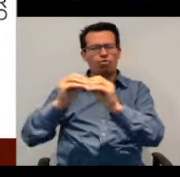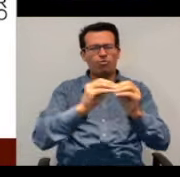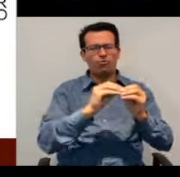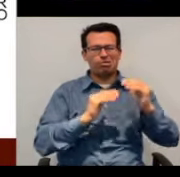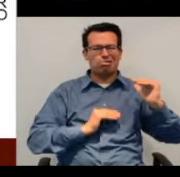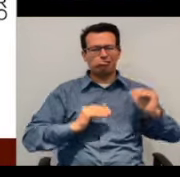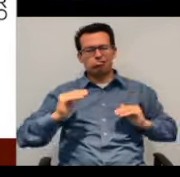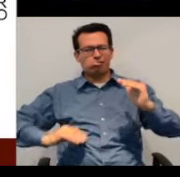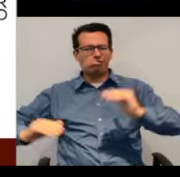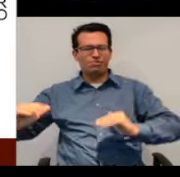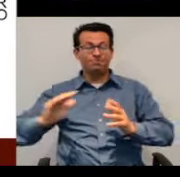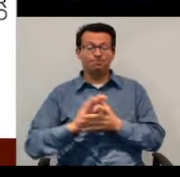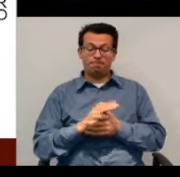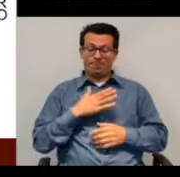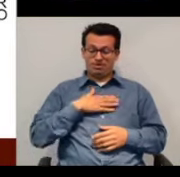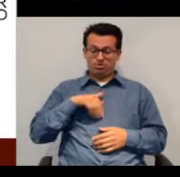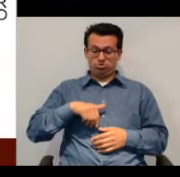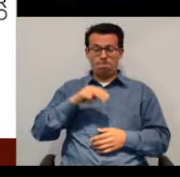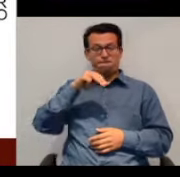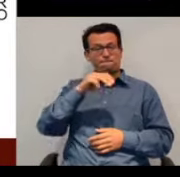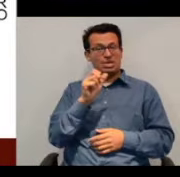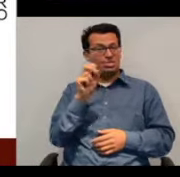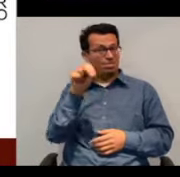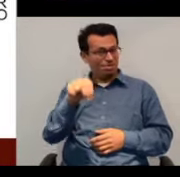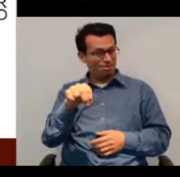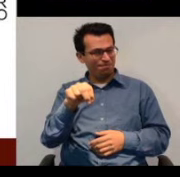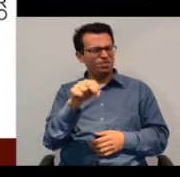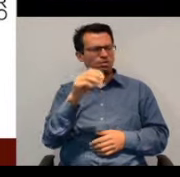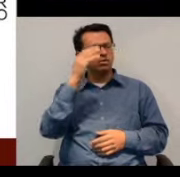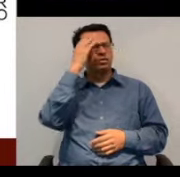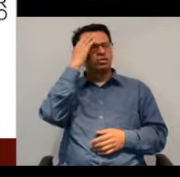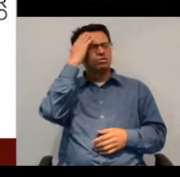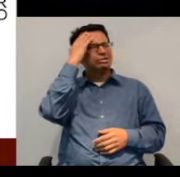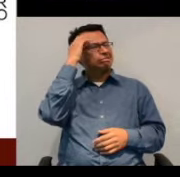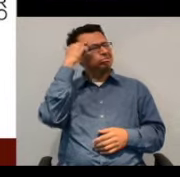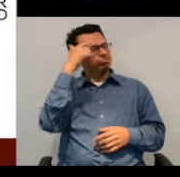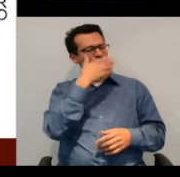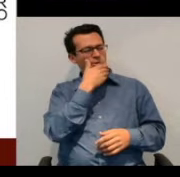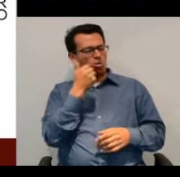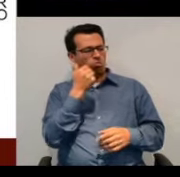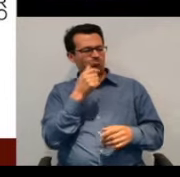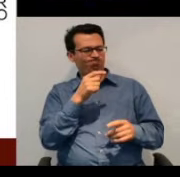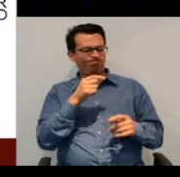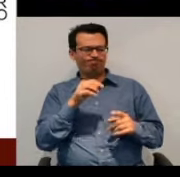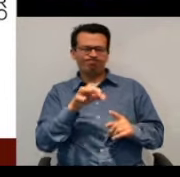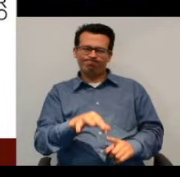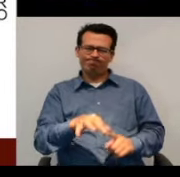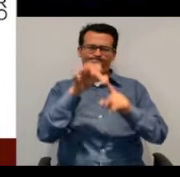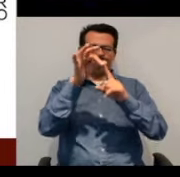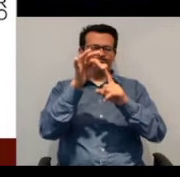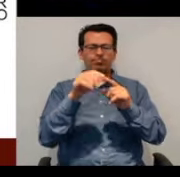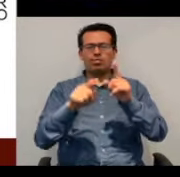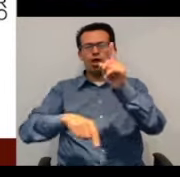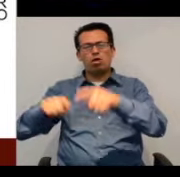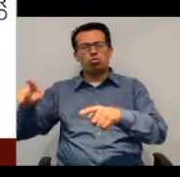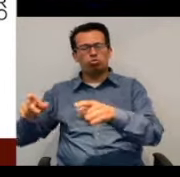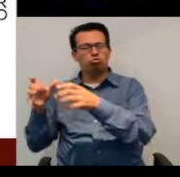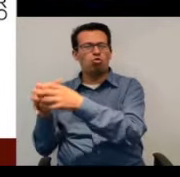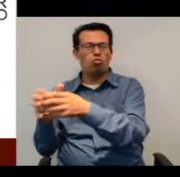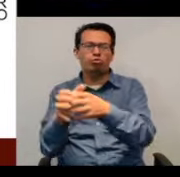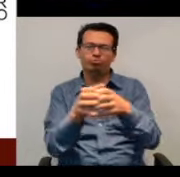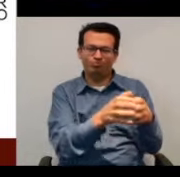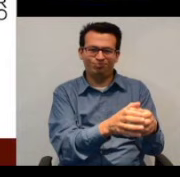Ese ejercicio ha hecho que el Ministerio de Educación Nacional haya empezado a priorizar unos grupos que son fundamentales